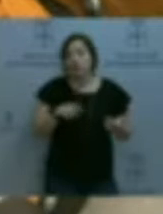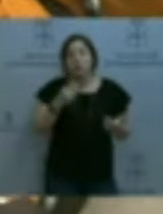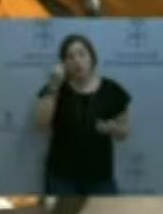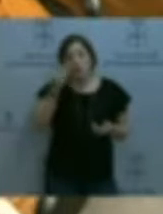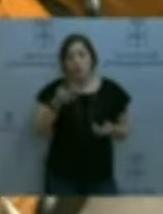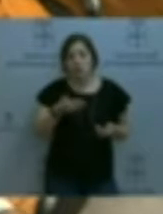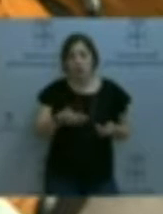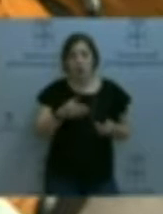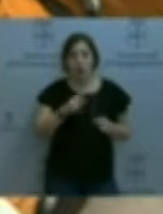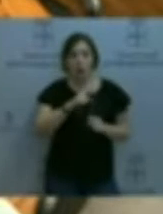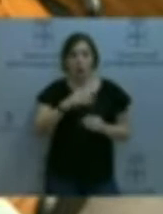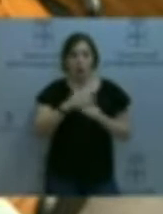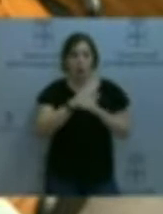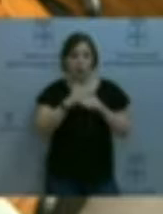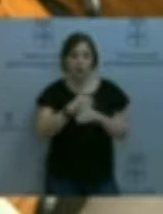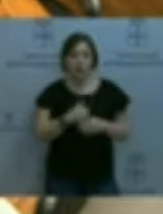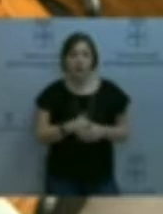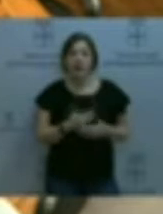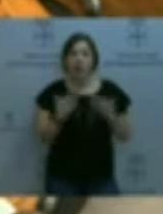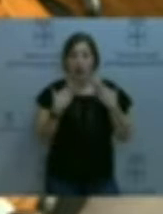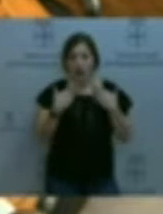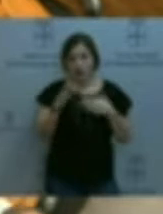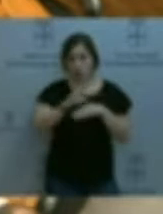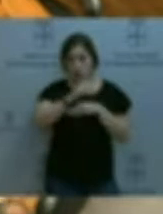Consejero, el señor González Medina tiene la palabra.